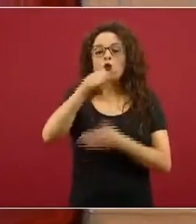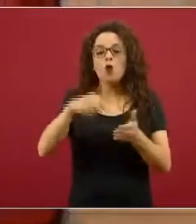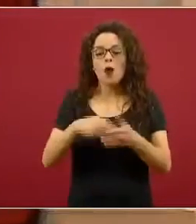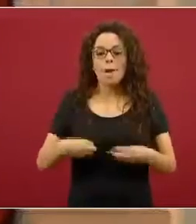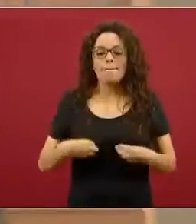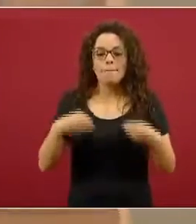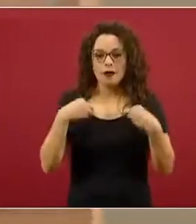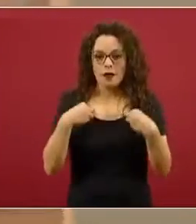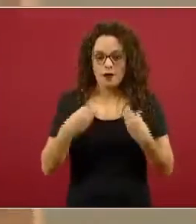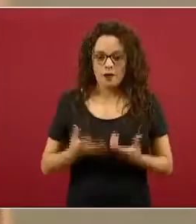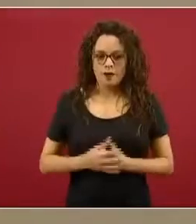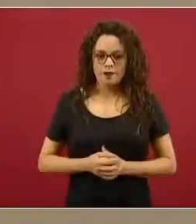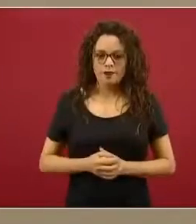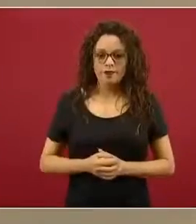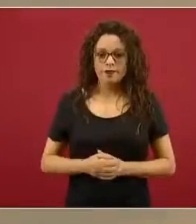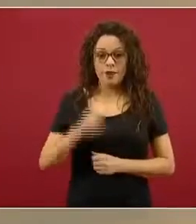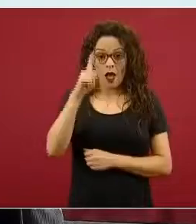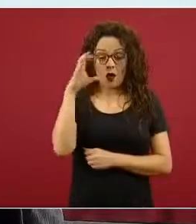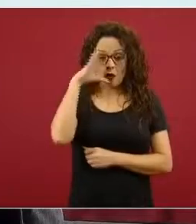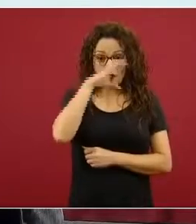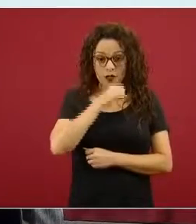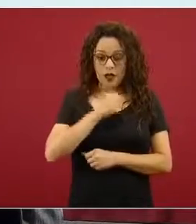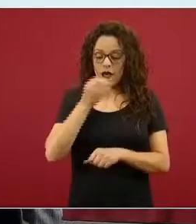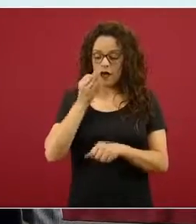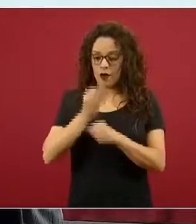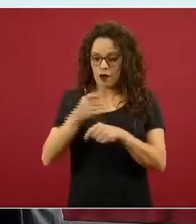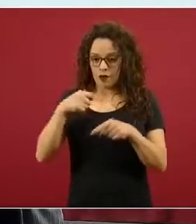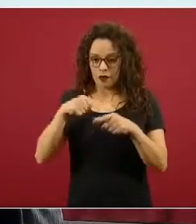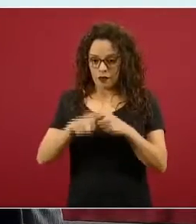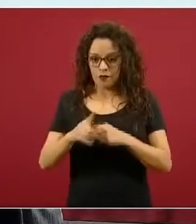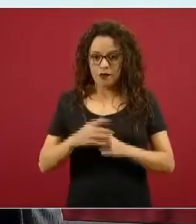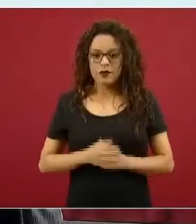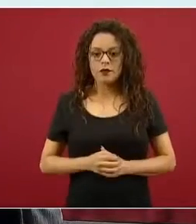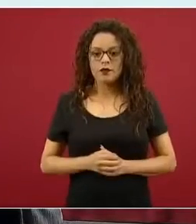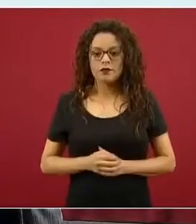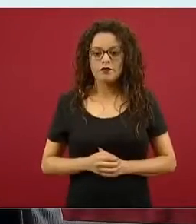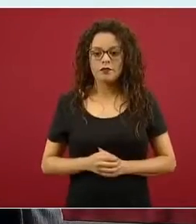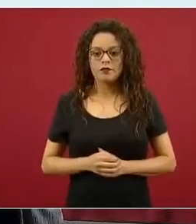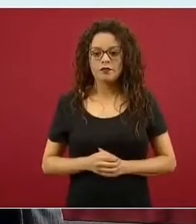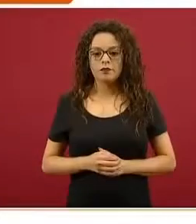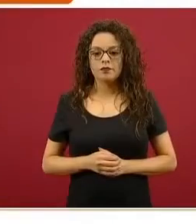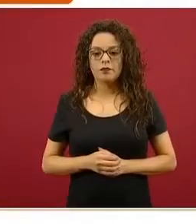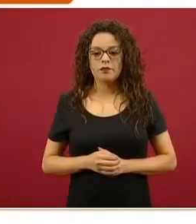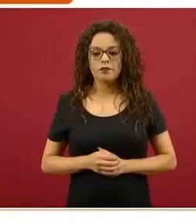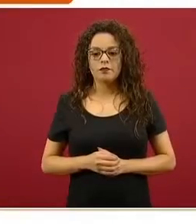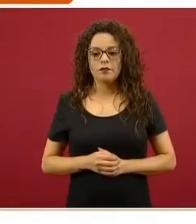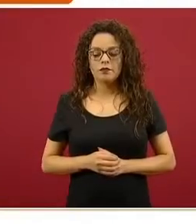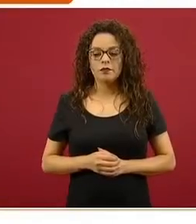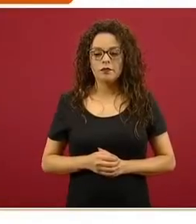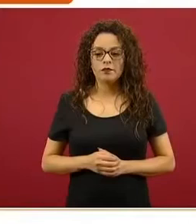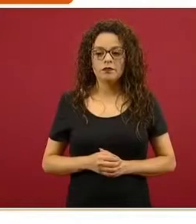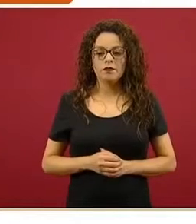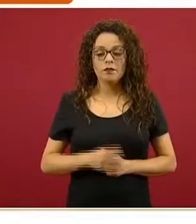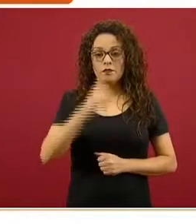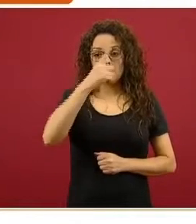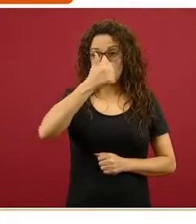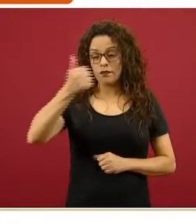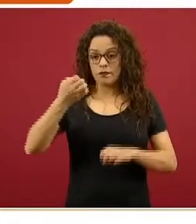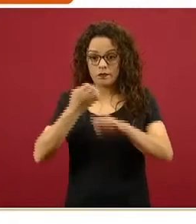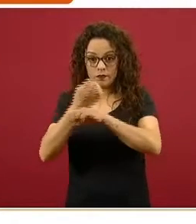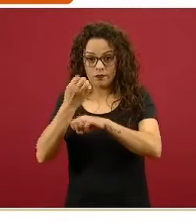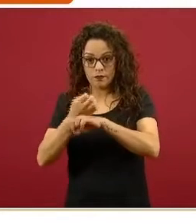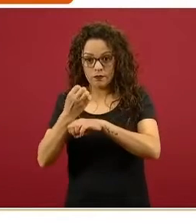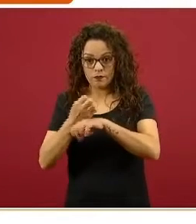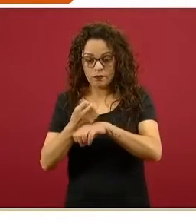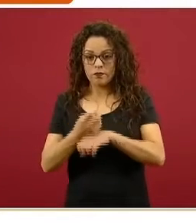entidad. Aguascalientes, vamos a empezar, es un orden alfabético. Aguascalientes, y voy a estar presentando en cada una de las entidades